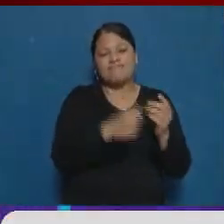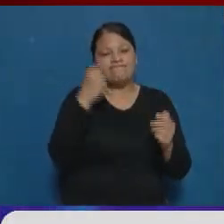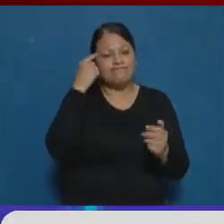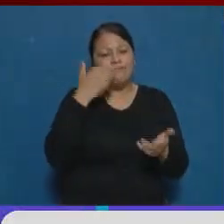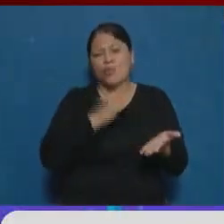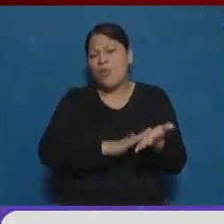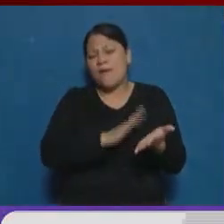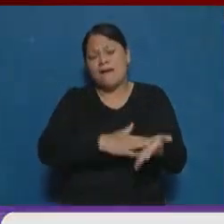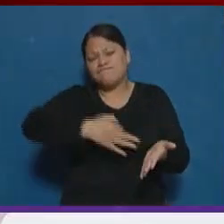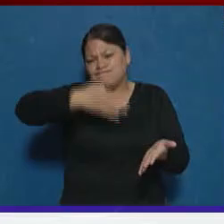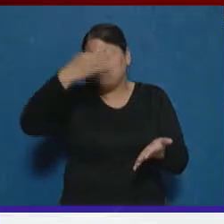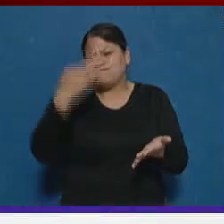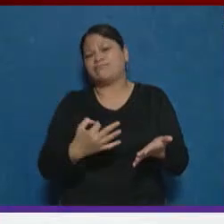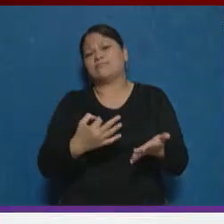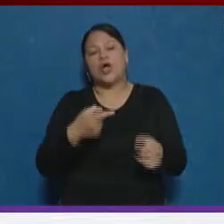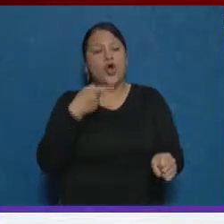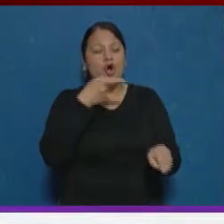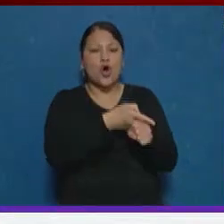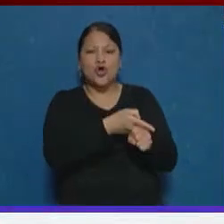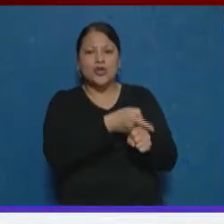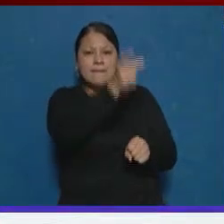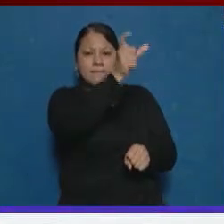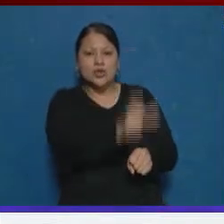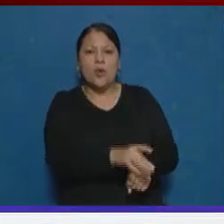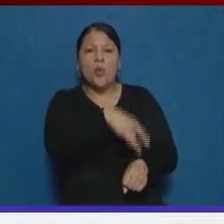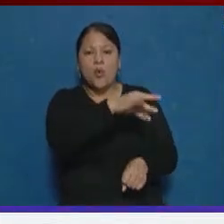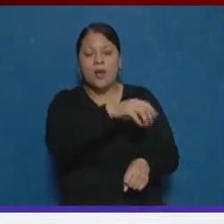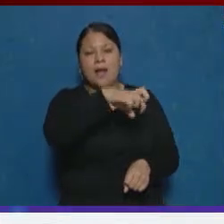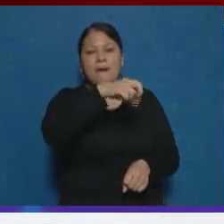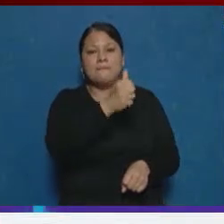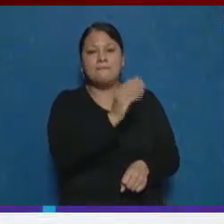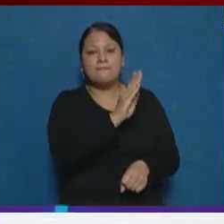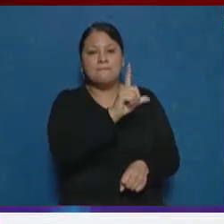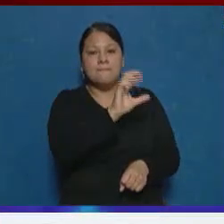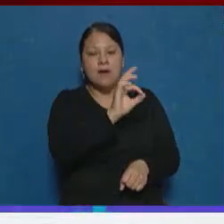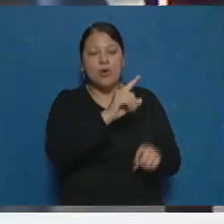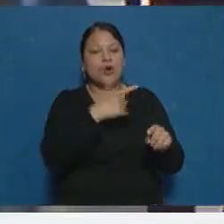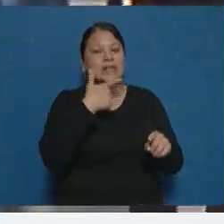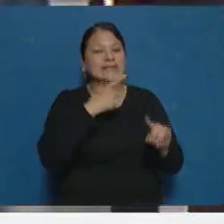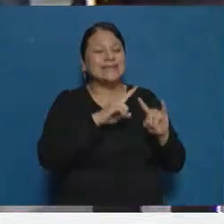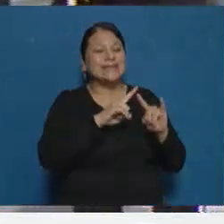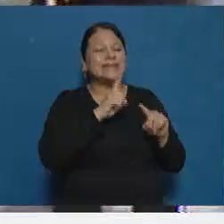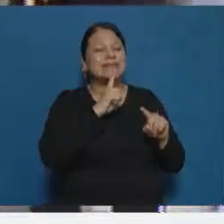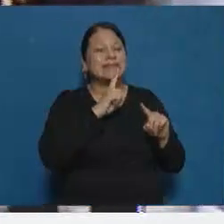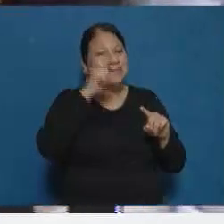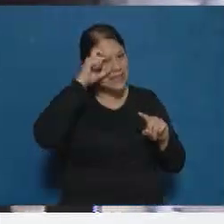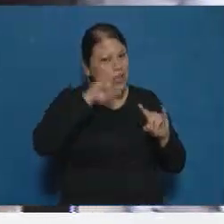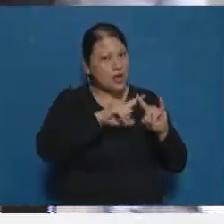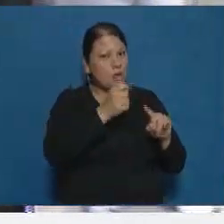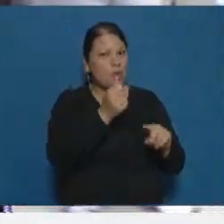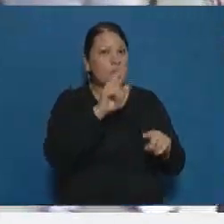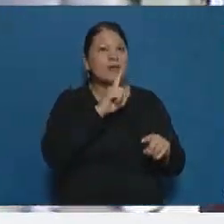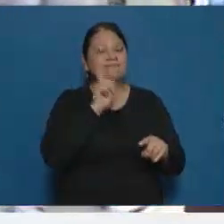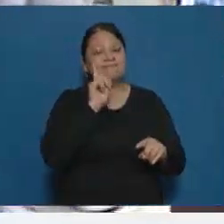son contundentes contra el único imputado, Pablo Rivas Stewart. Imágenes, eres el imputado,